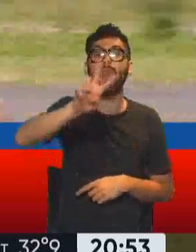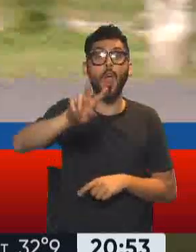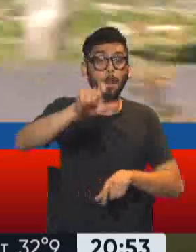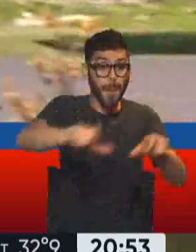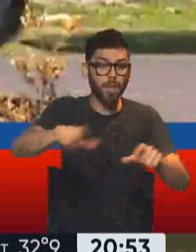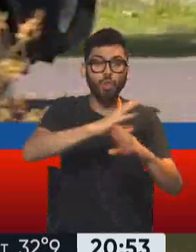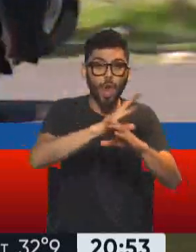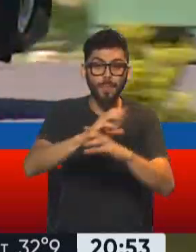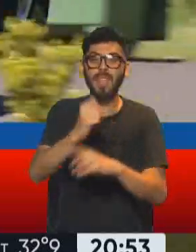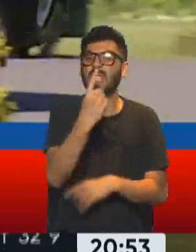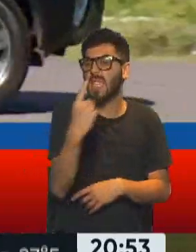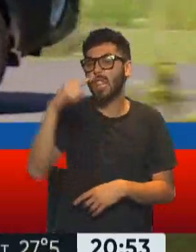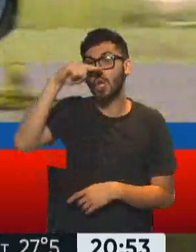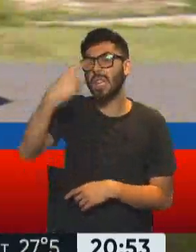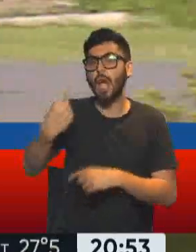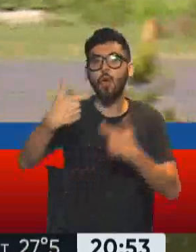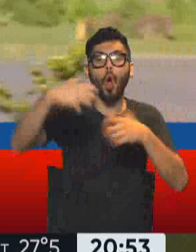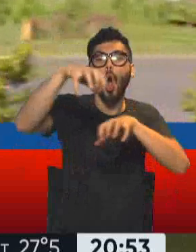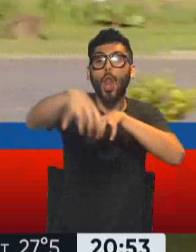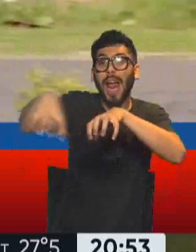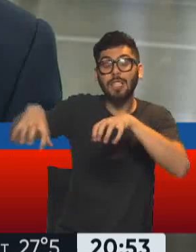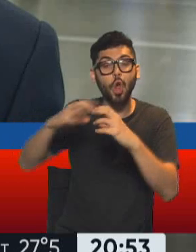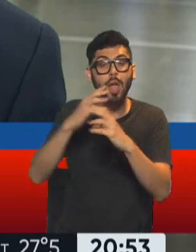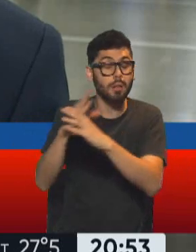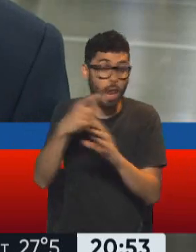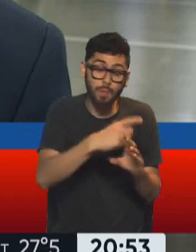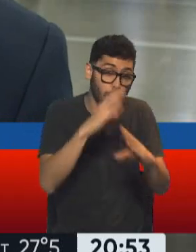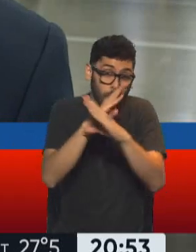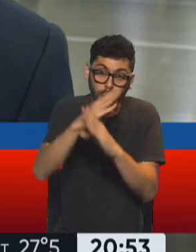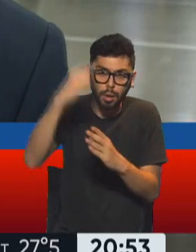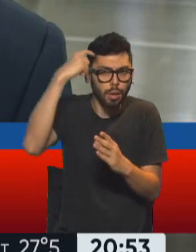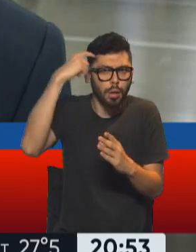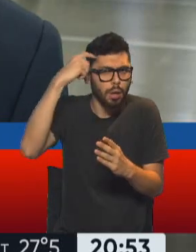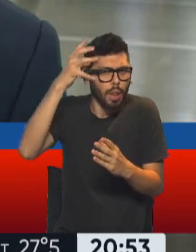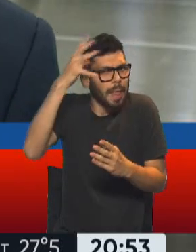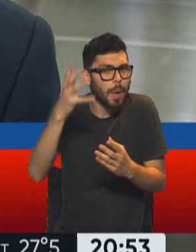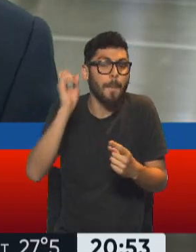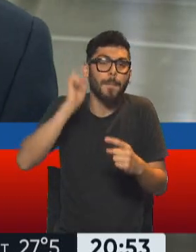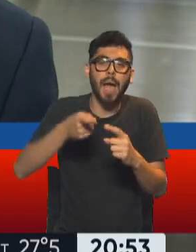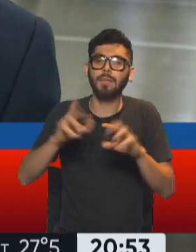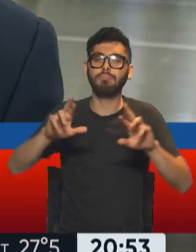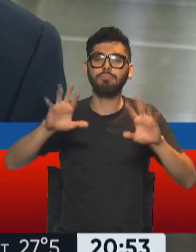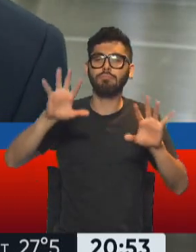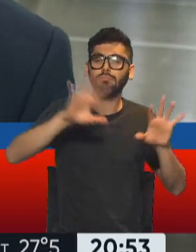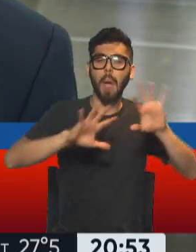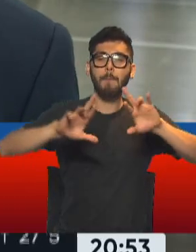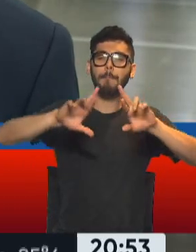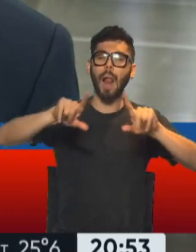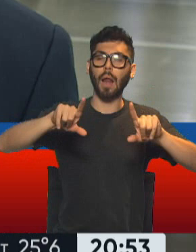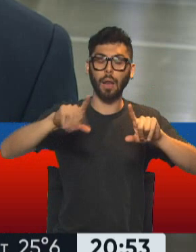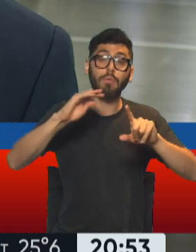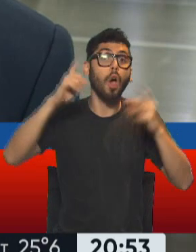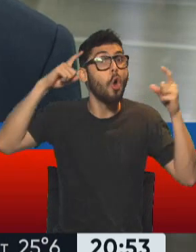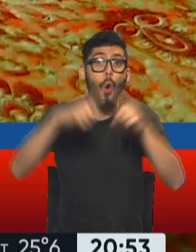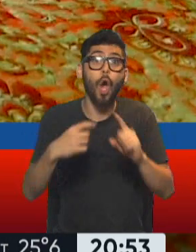171 organizaciones era una compulsión a espiar pero además formaba parte de un plan sistemático cuyo objetivo